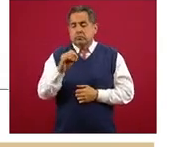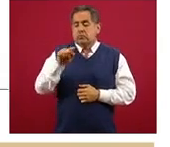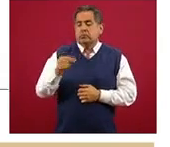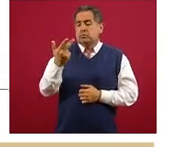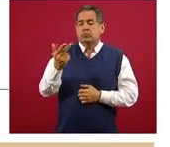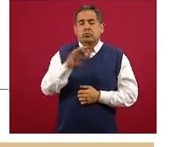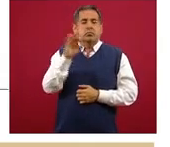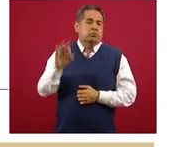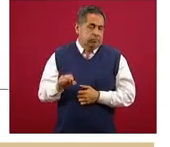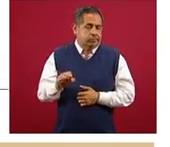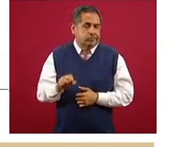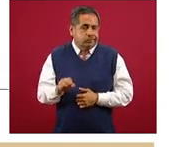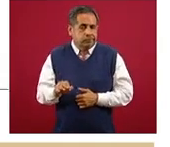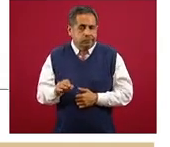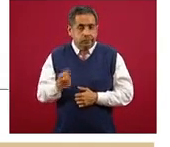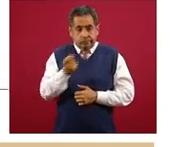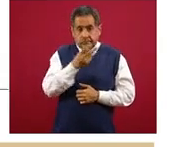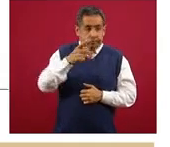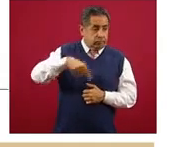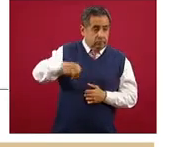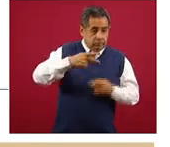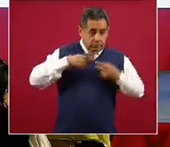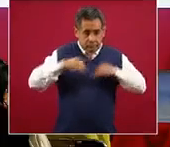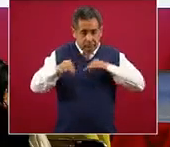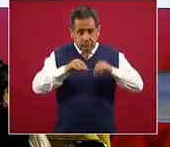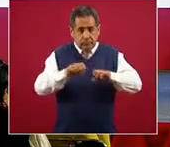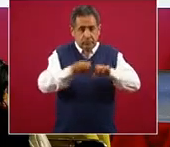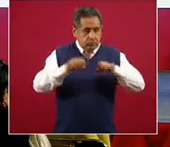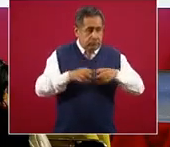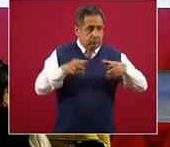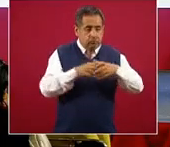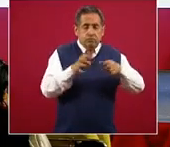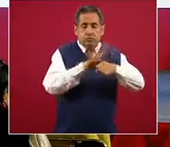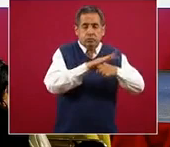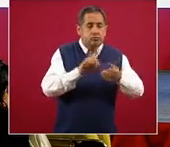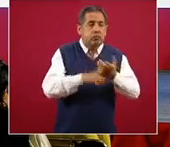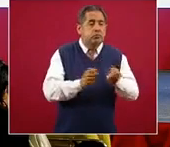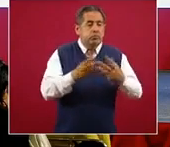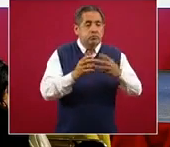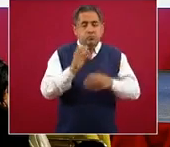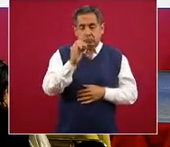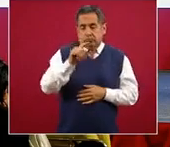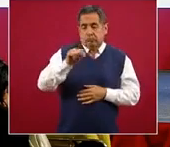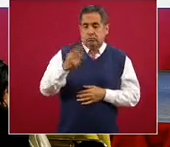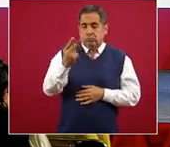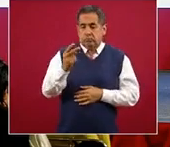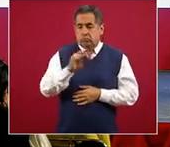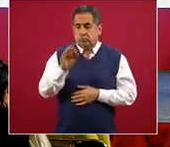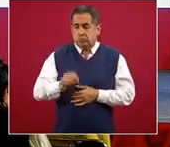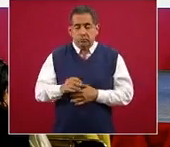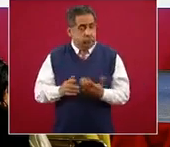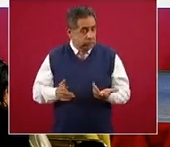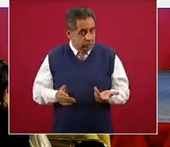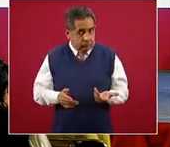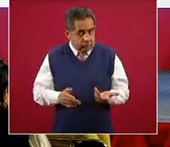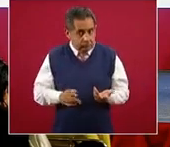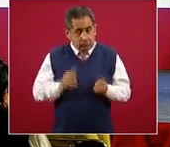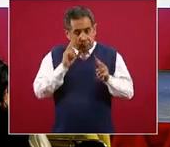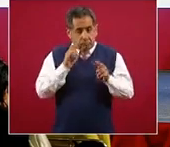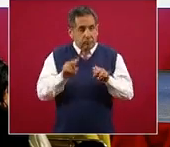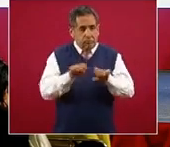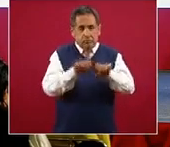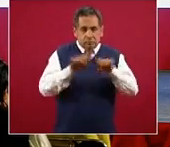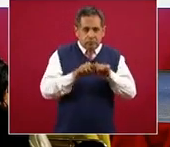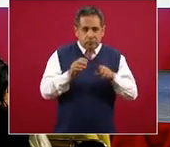0.8, y para aquellos trabajadores que están en equipos COVID es de 0.2. De tal manera que los equipos